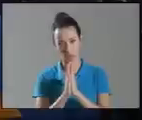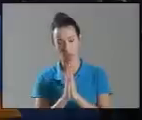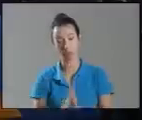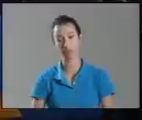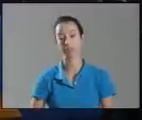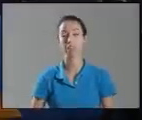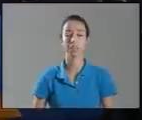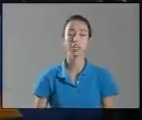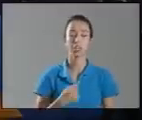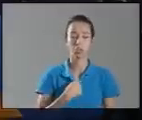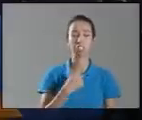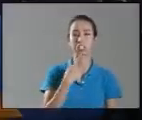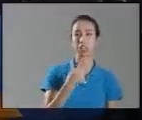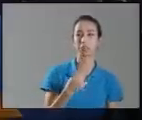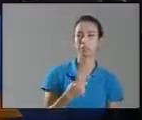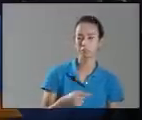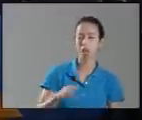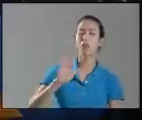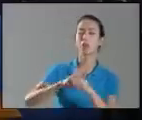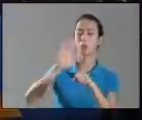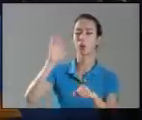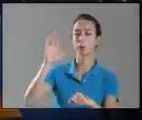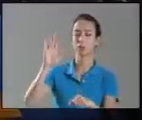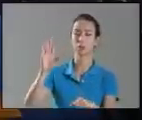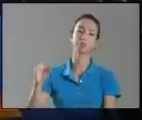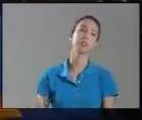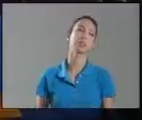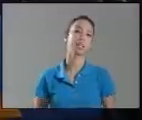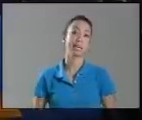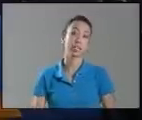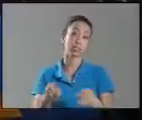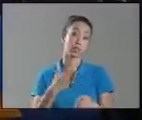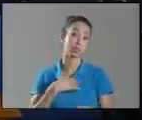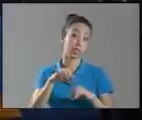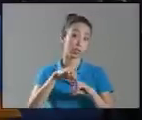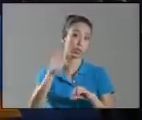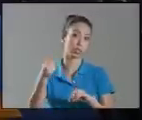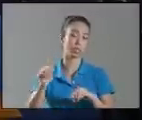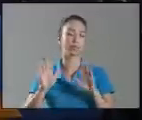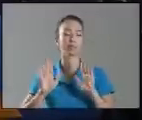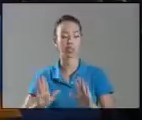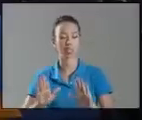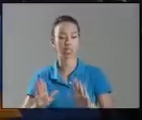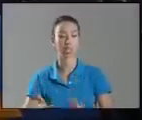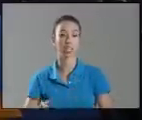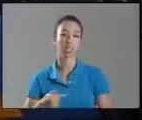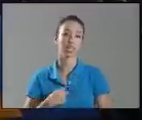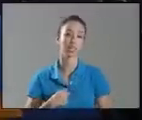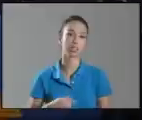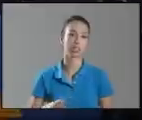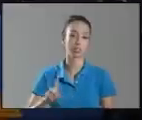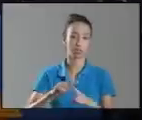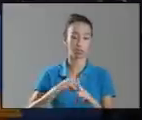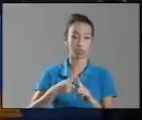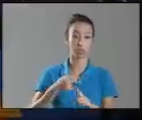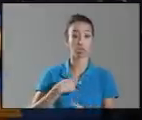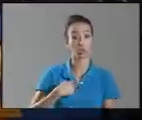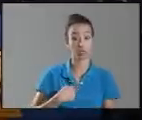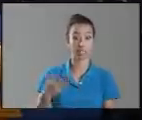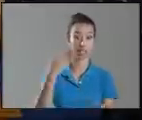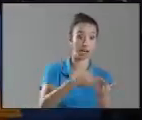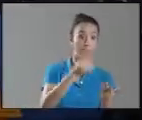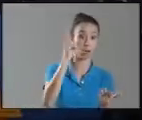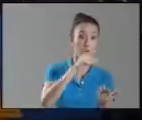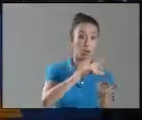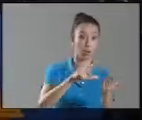ahí tomas con medida, me decía. Y yo le decía, te lo prometo. Y ya se queda tranquila.